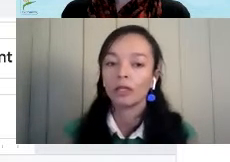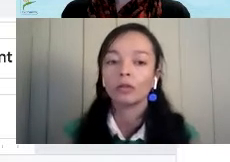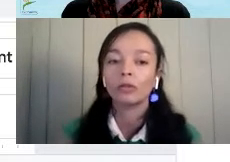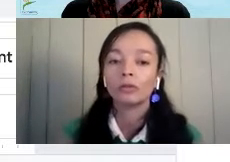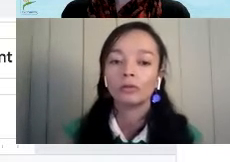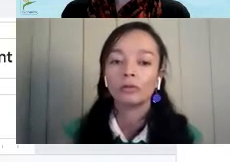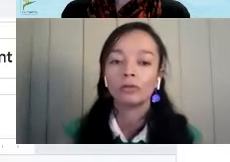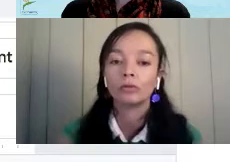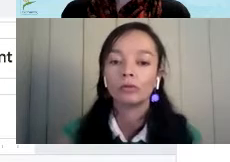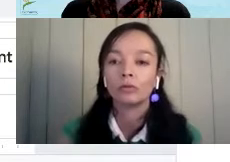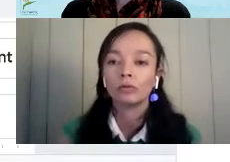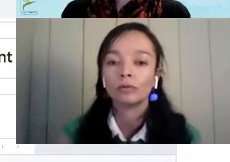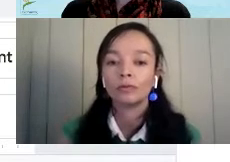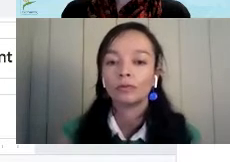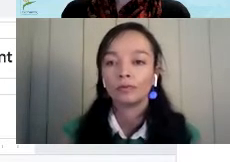sucediendo.